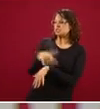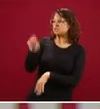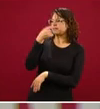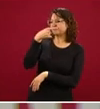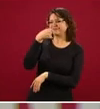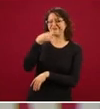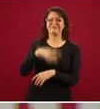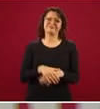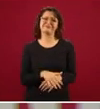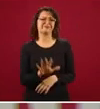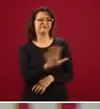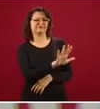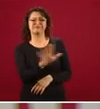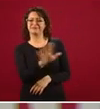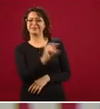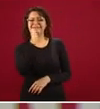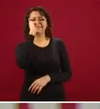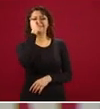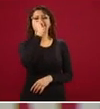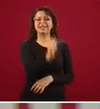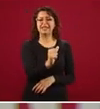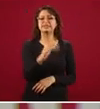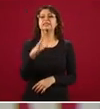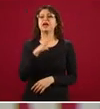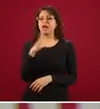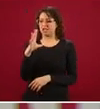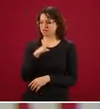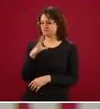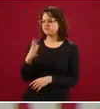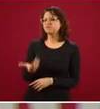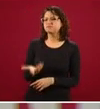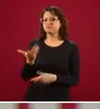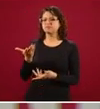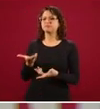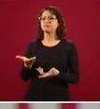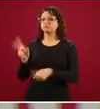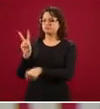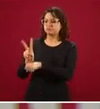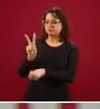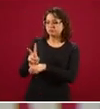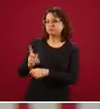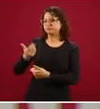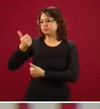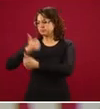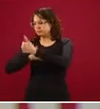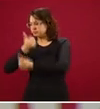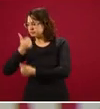reconocimiento mutuo de la competencia en regulación